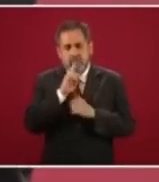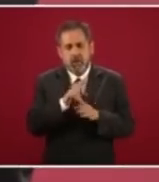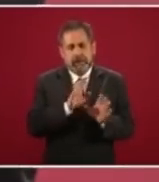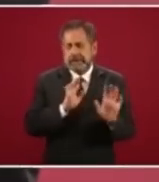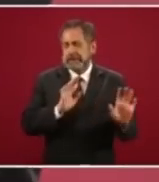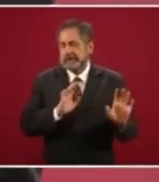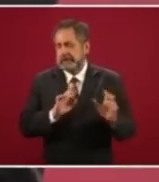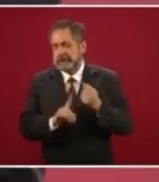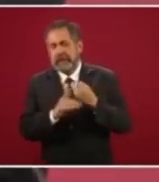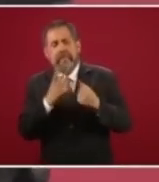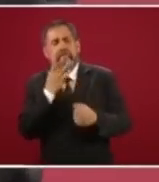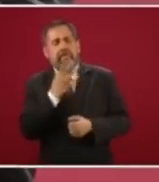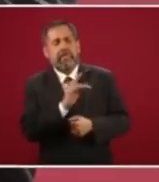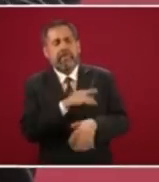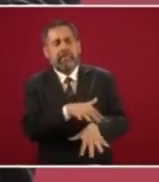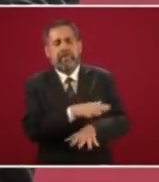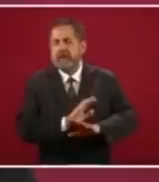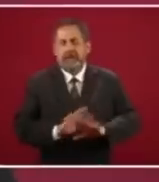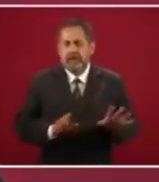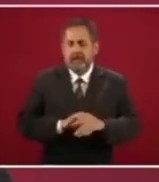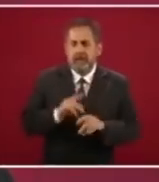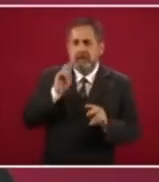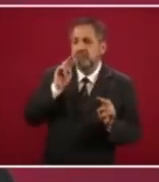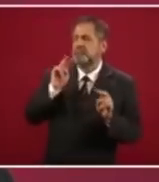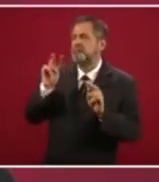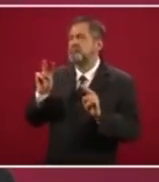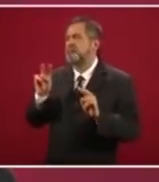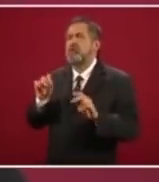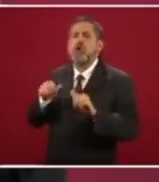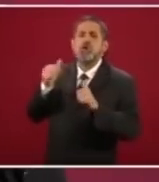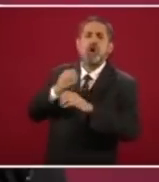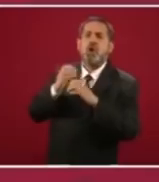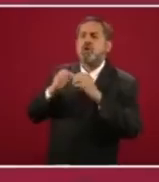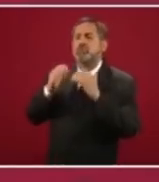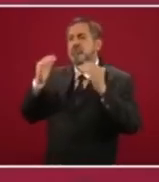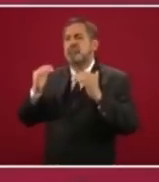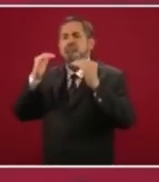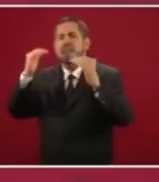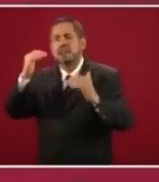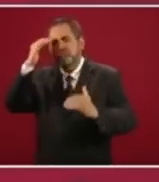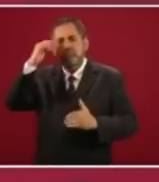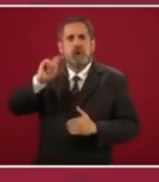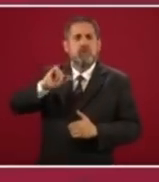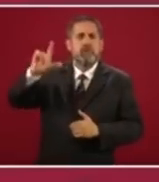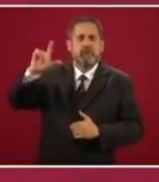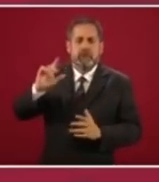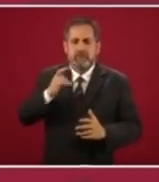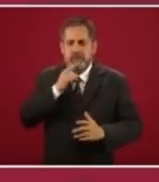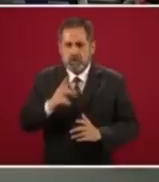alejarnos de eso, levantar la mira y actuar con profesionalismo.